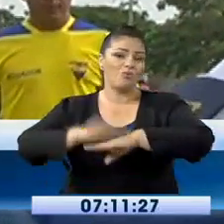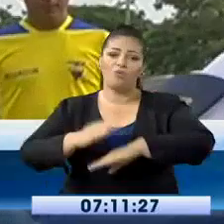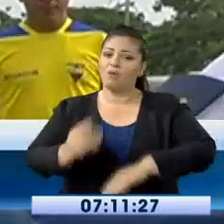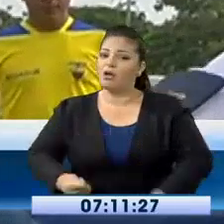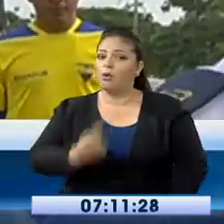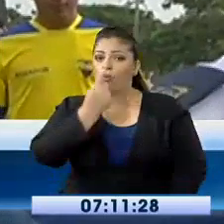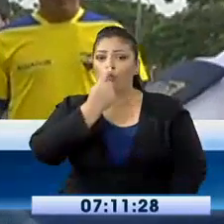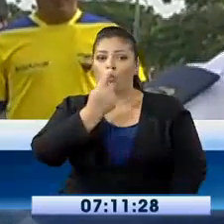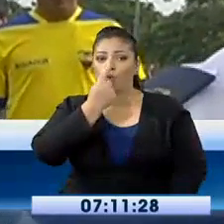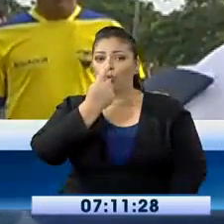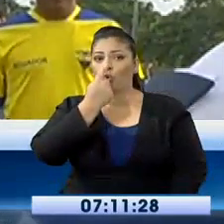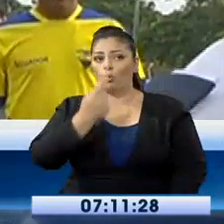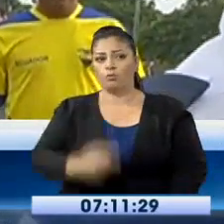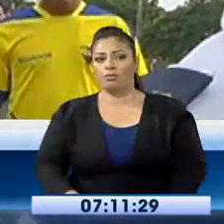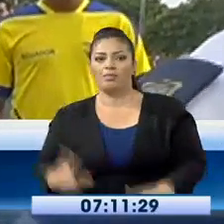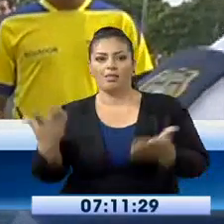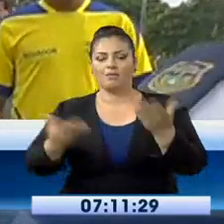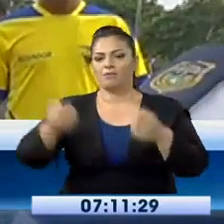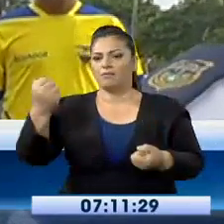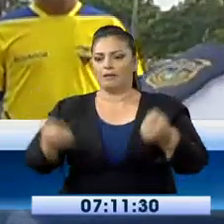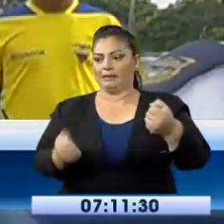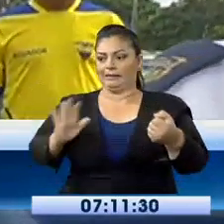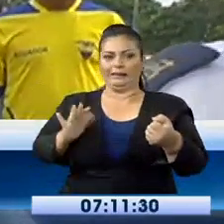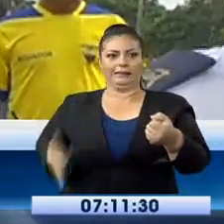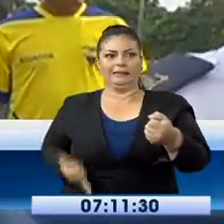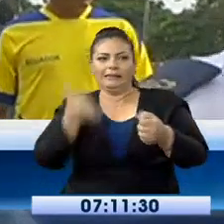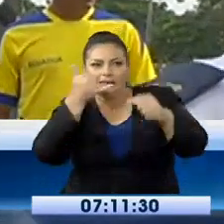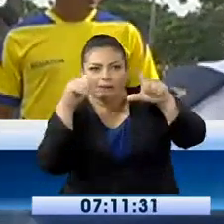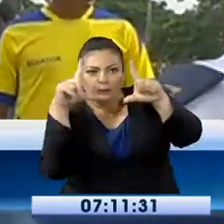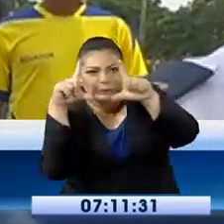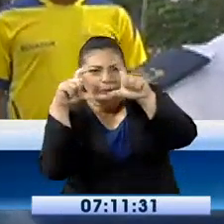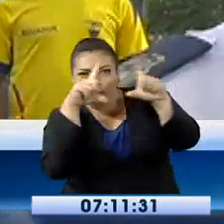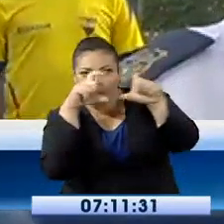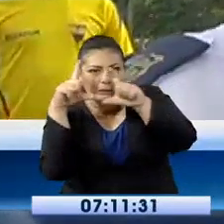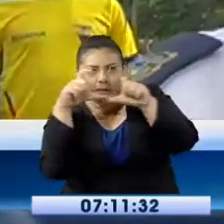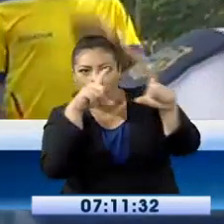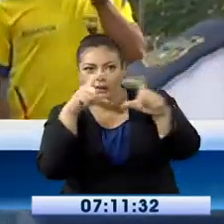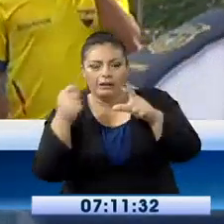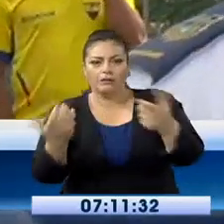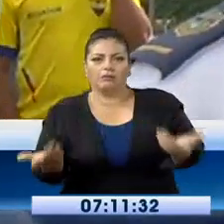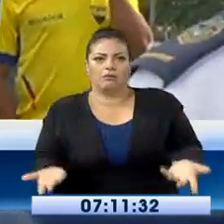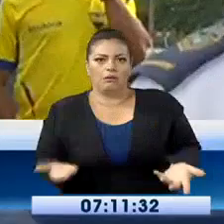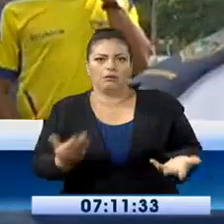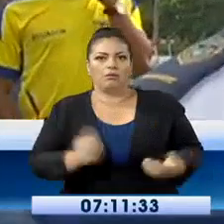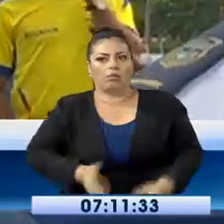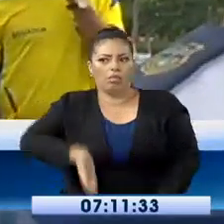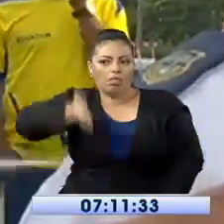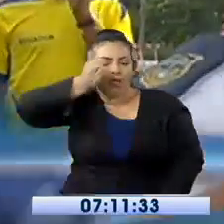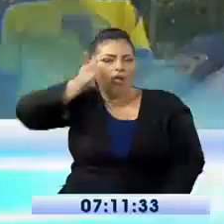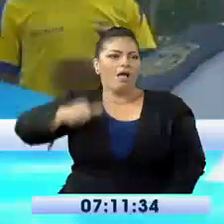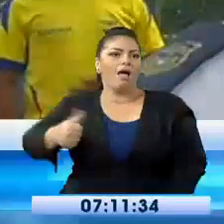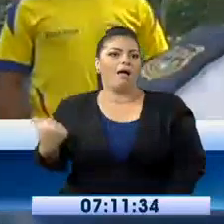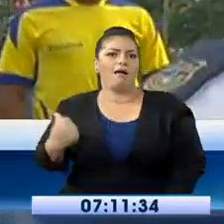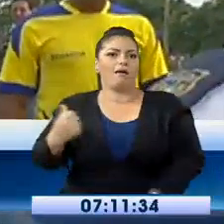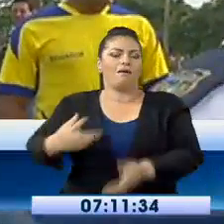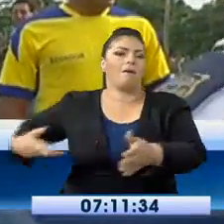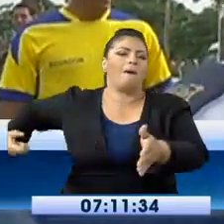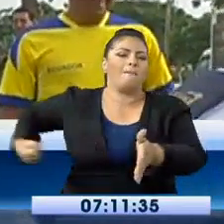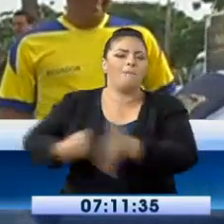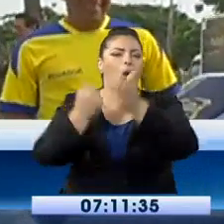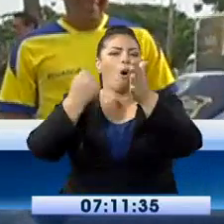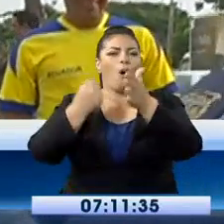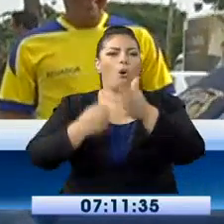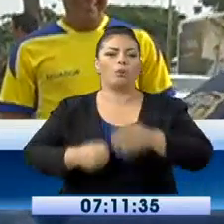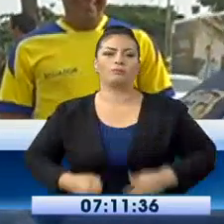curiosidad, quizás por tomar fotos del accidente que tenemos en la parte del frente, no toman las debidas precauciones. Entonces, es